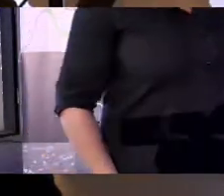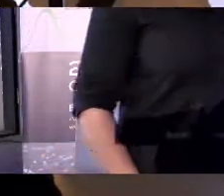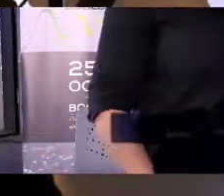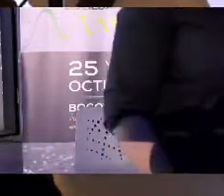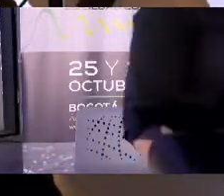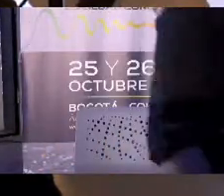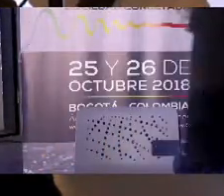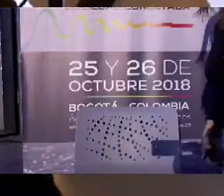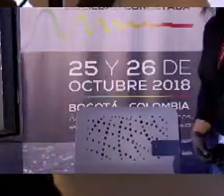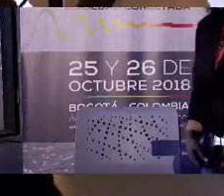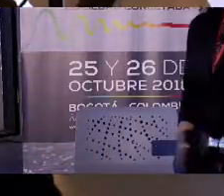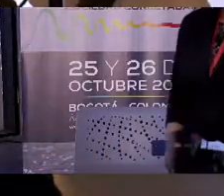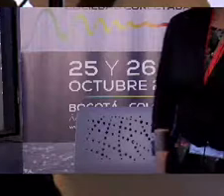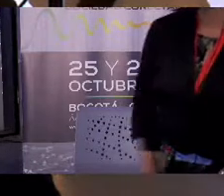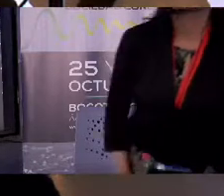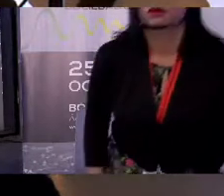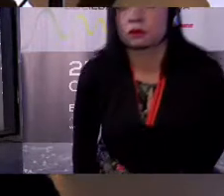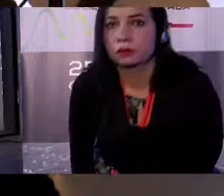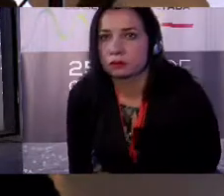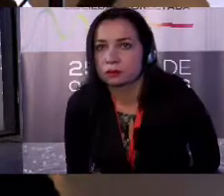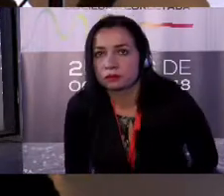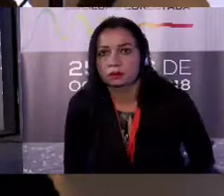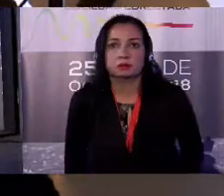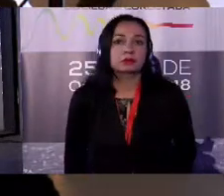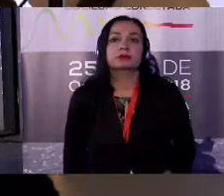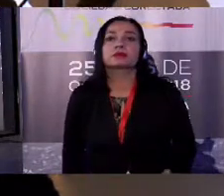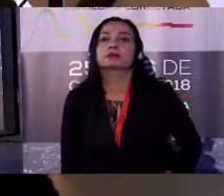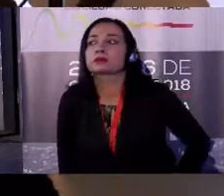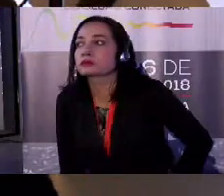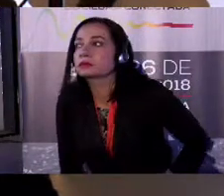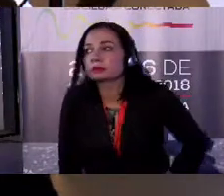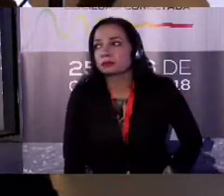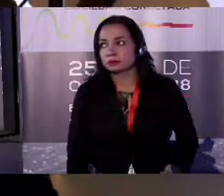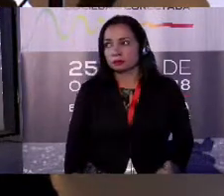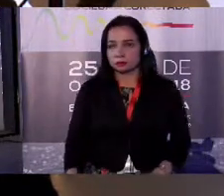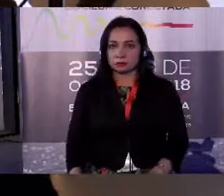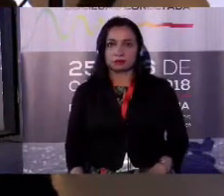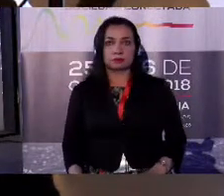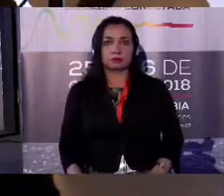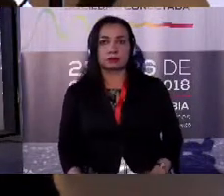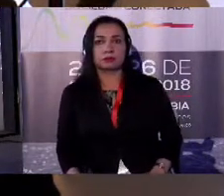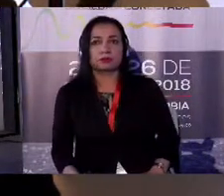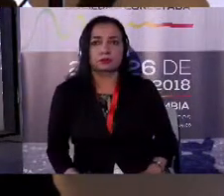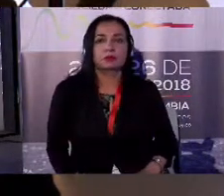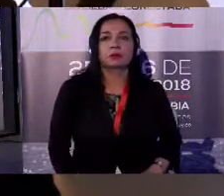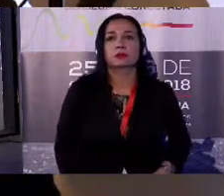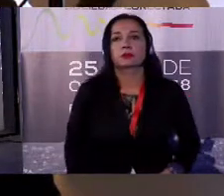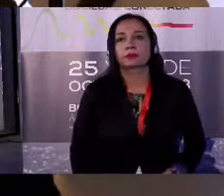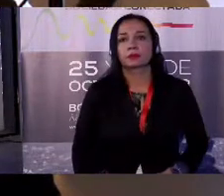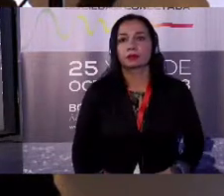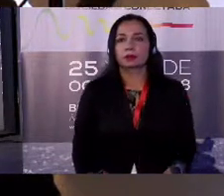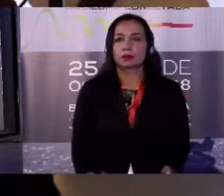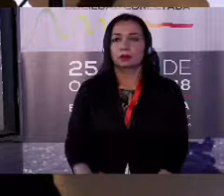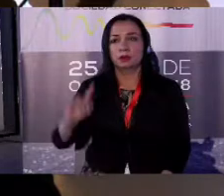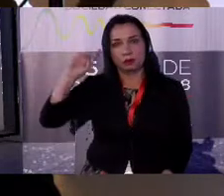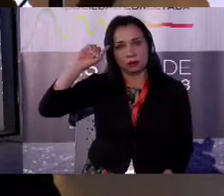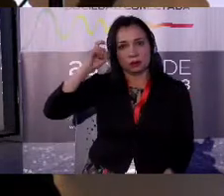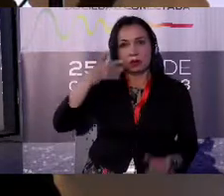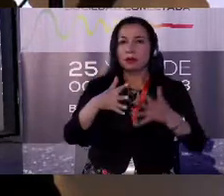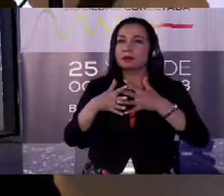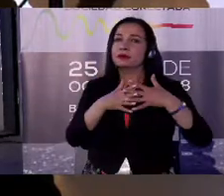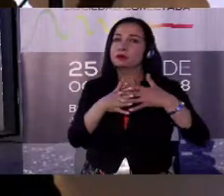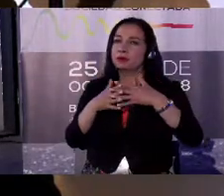estudio y ha evaluado que quinta generación puede ahorrar o evitar hasta 4.5 millones